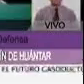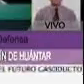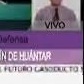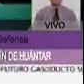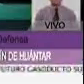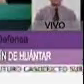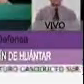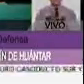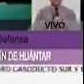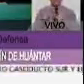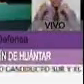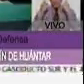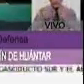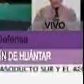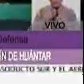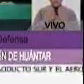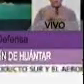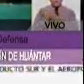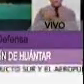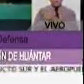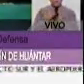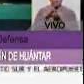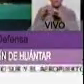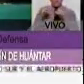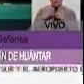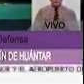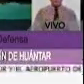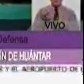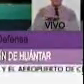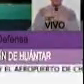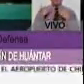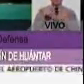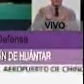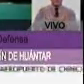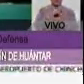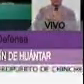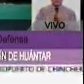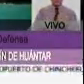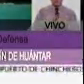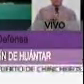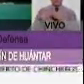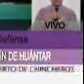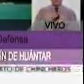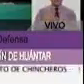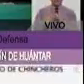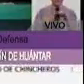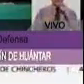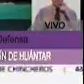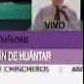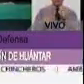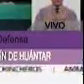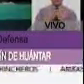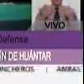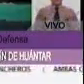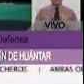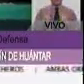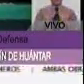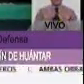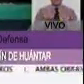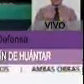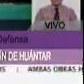Se trató una estrategia para desbaratar aquellos argumentos